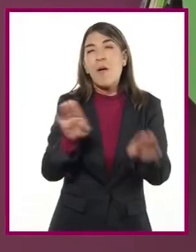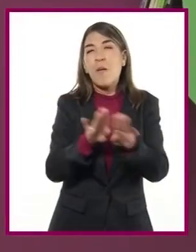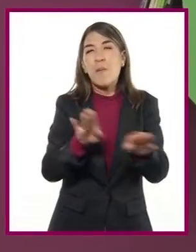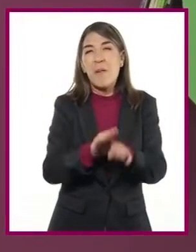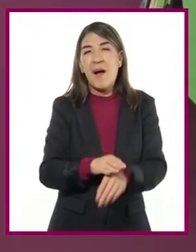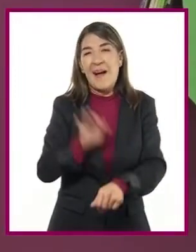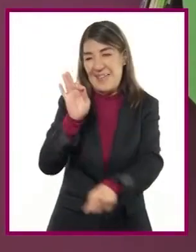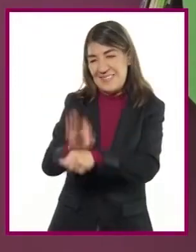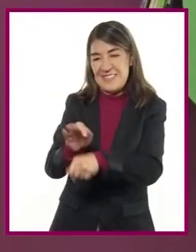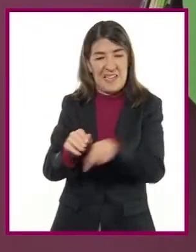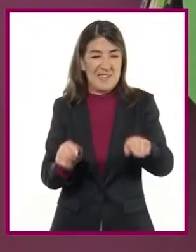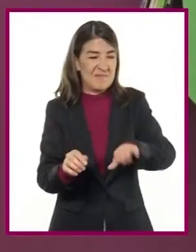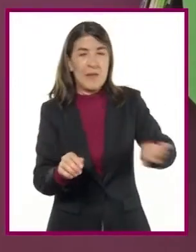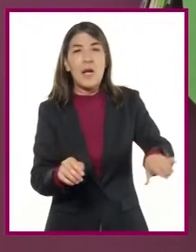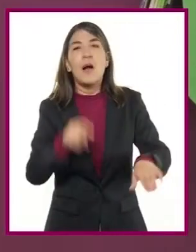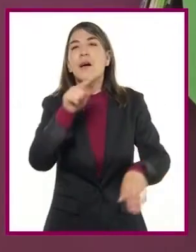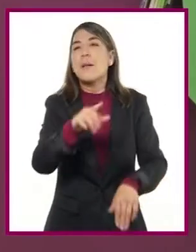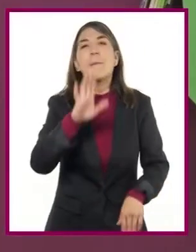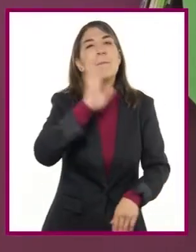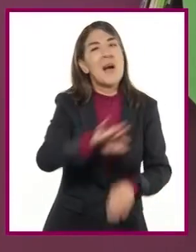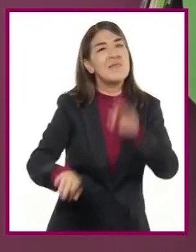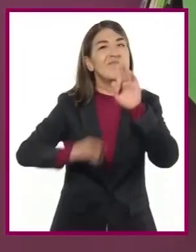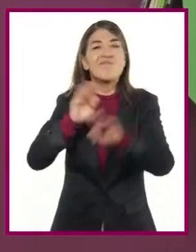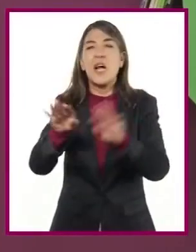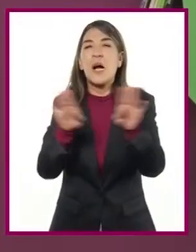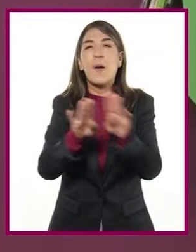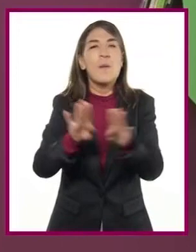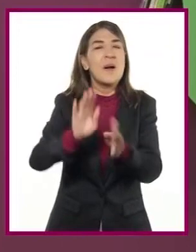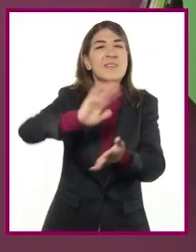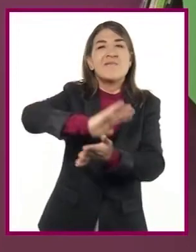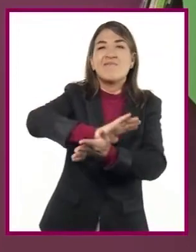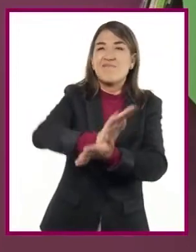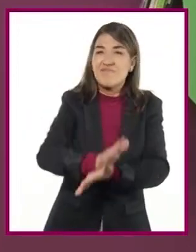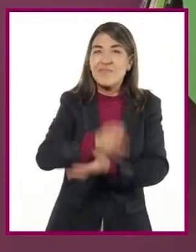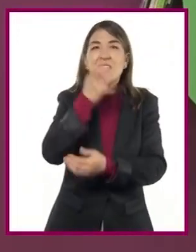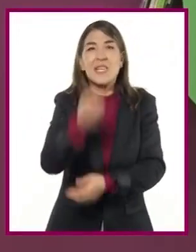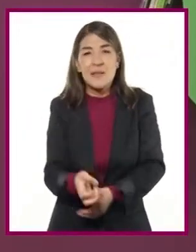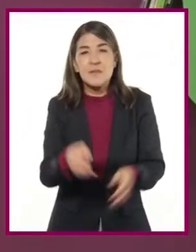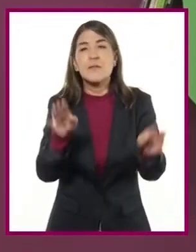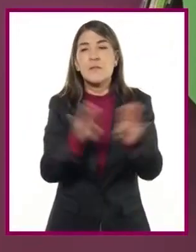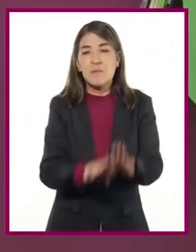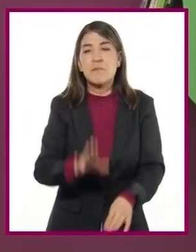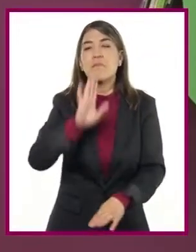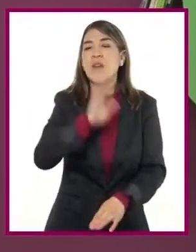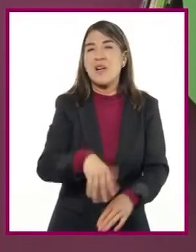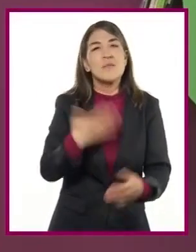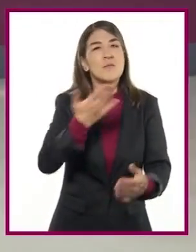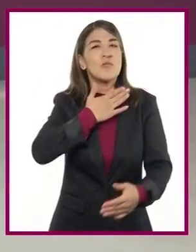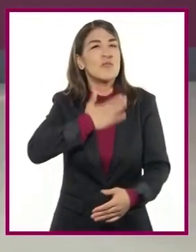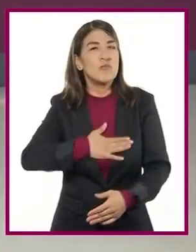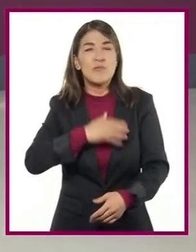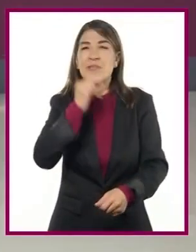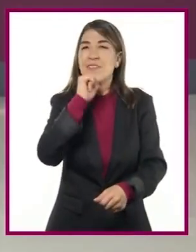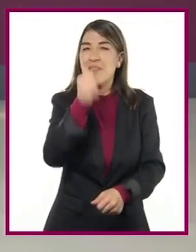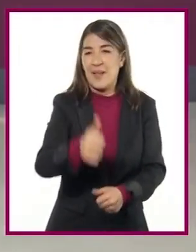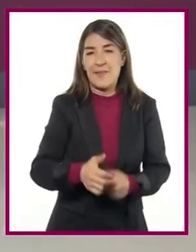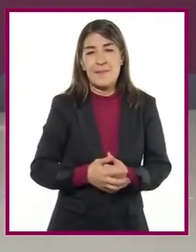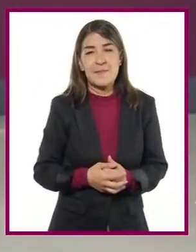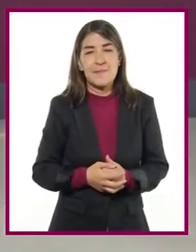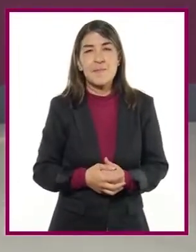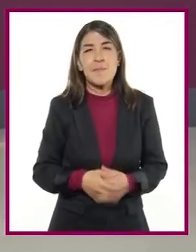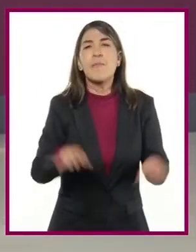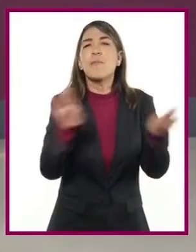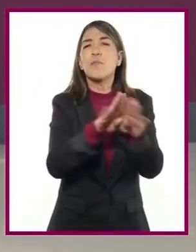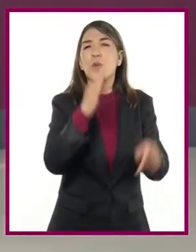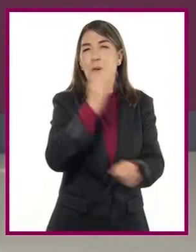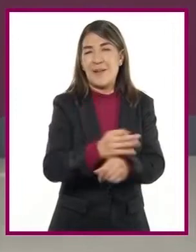se perjudicaría a alguien, excluyéndolo, lo que representaría un trato injusto. Para